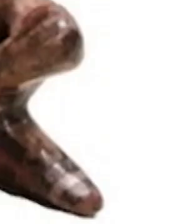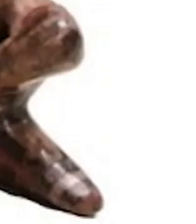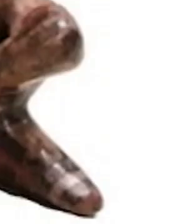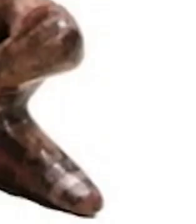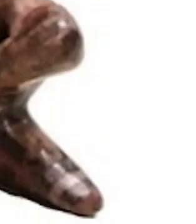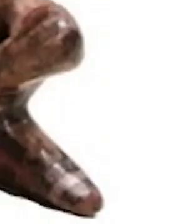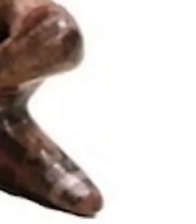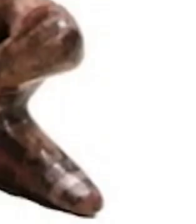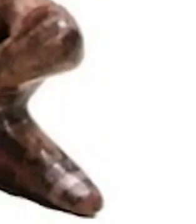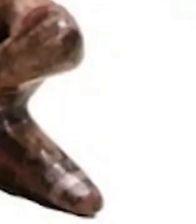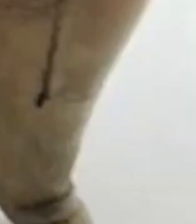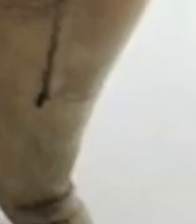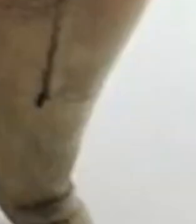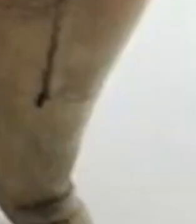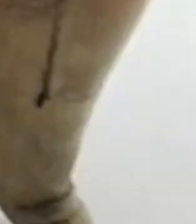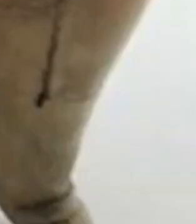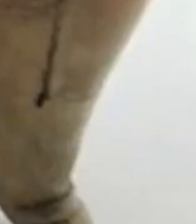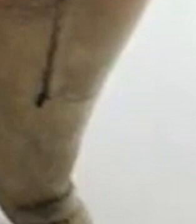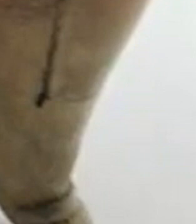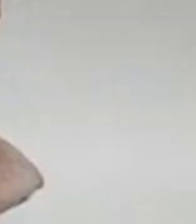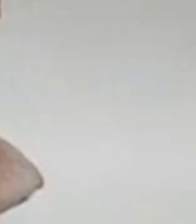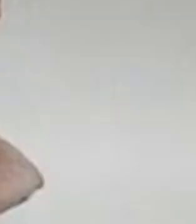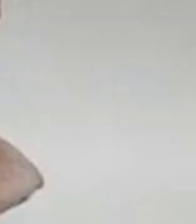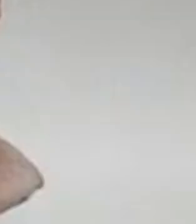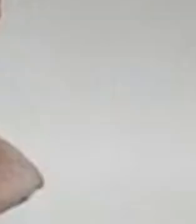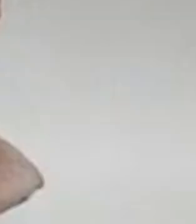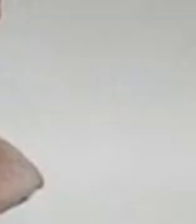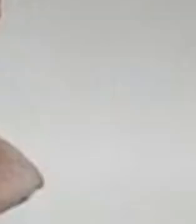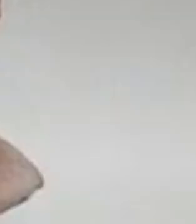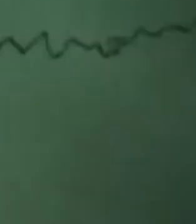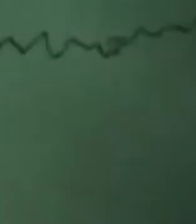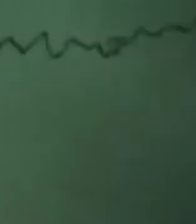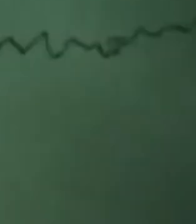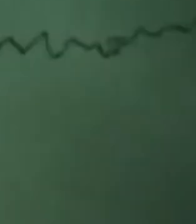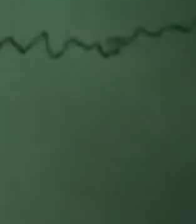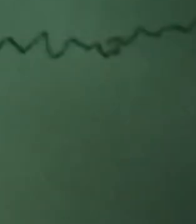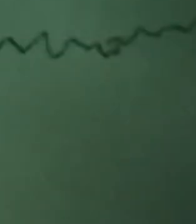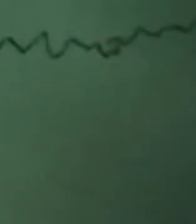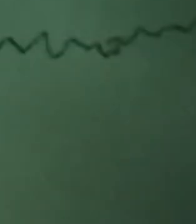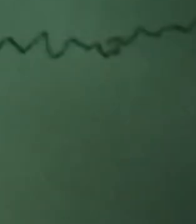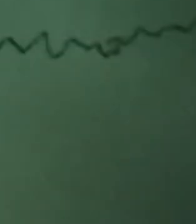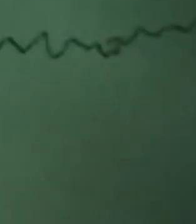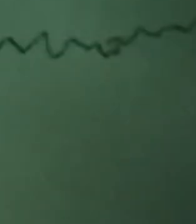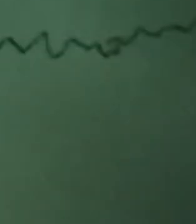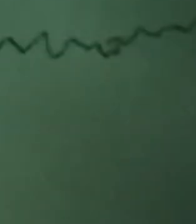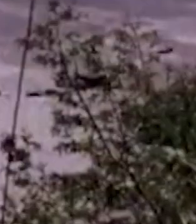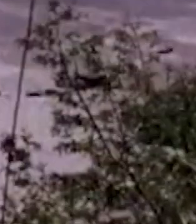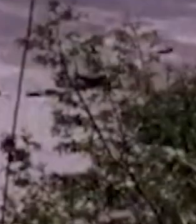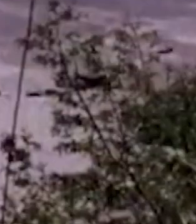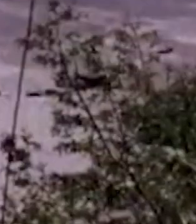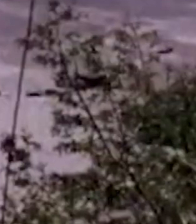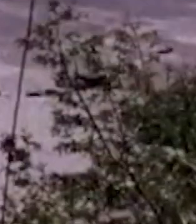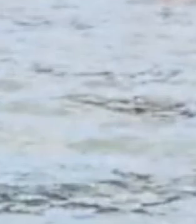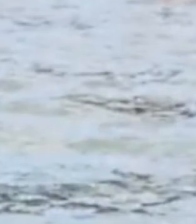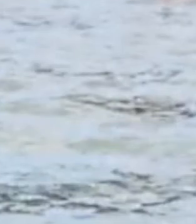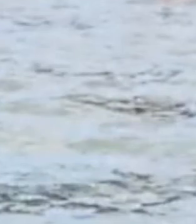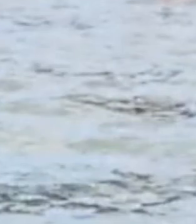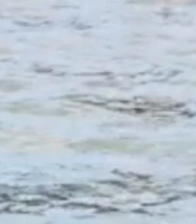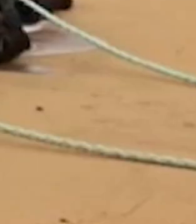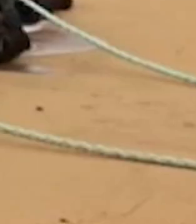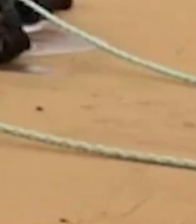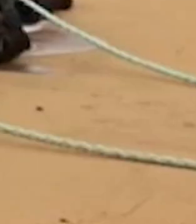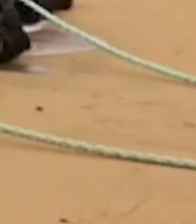Televisión. Esta semana tendremos un documental sobre la maternidad representada en la arqueología, nuestro